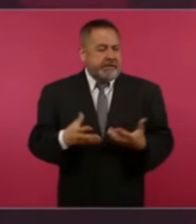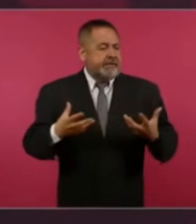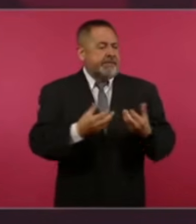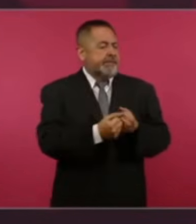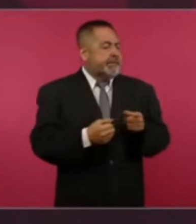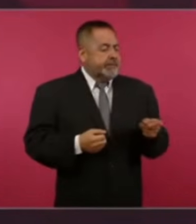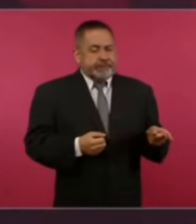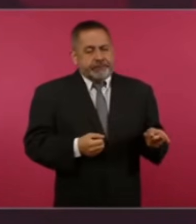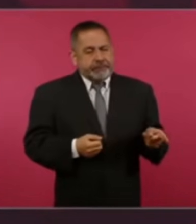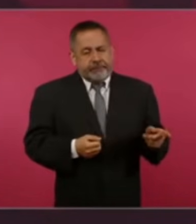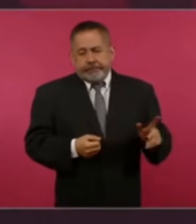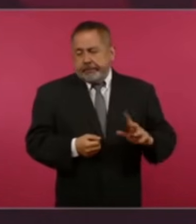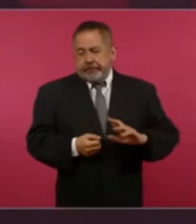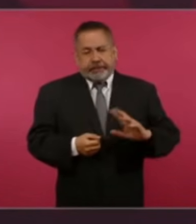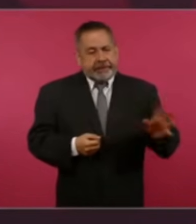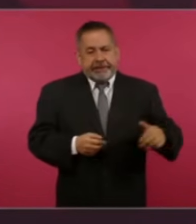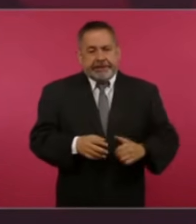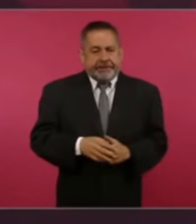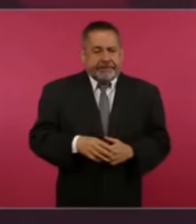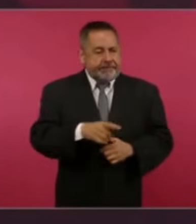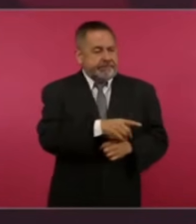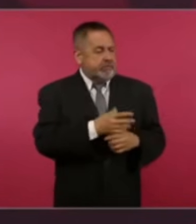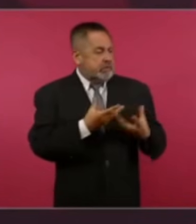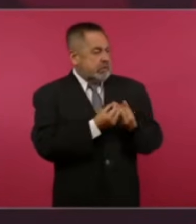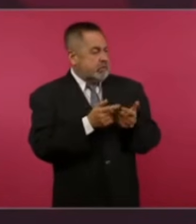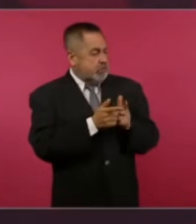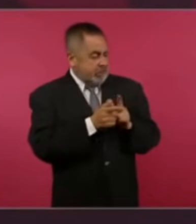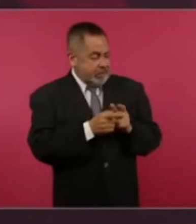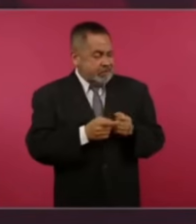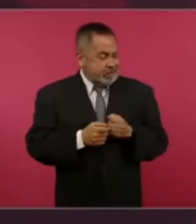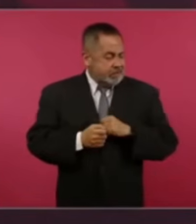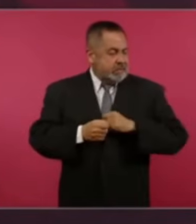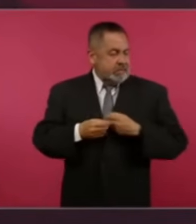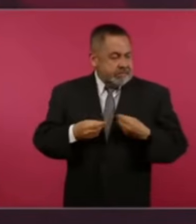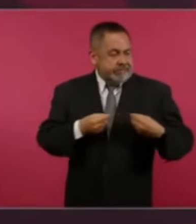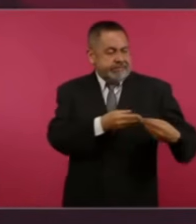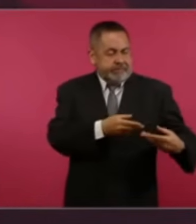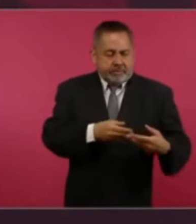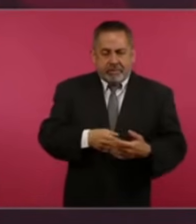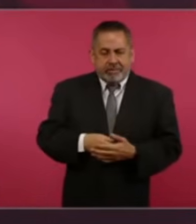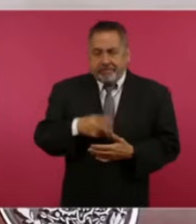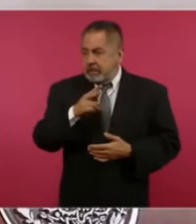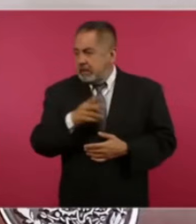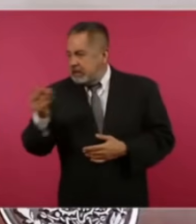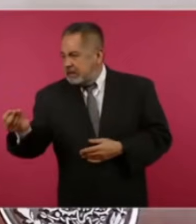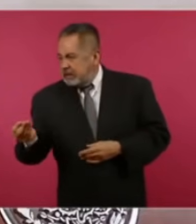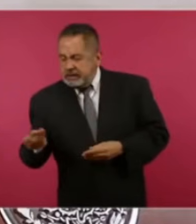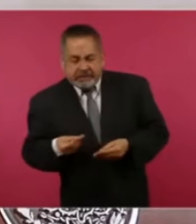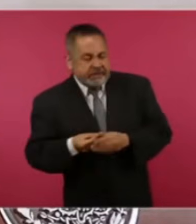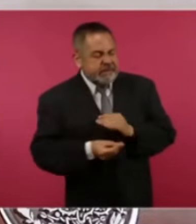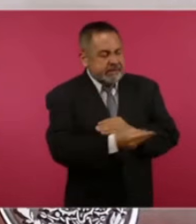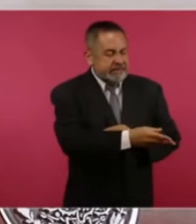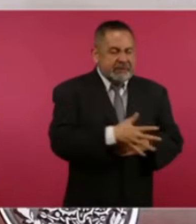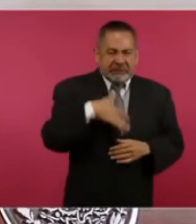vinculados al poder, en realidad traficantes de influencia.